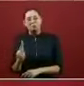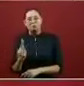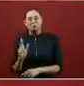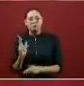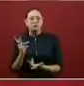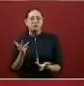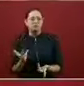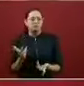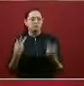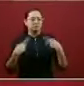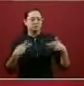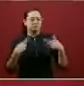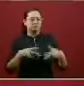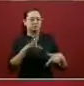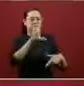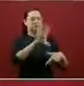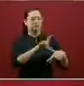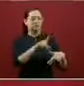a presuntos delincuentes